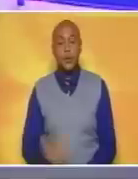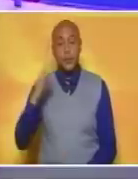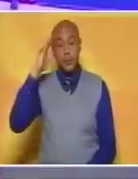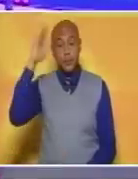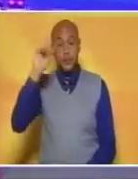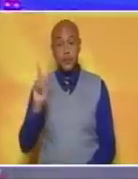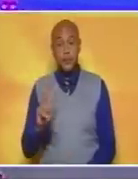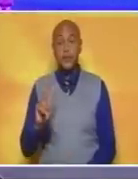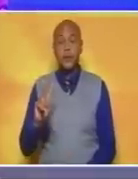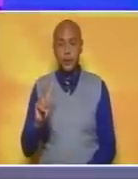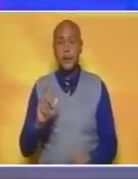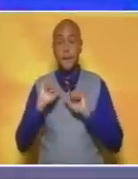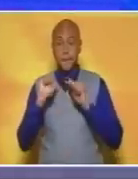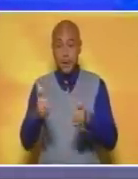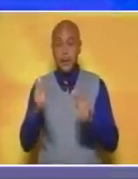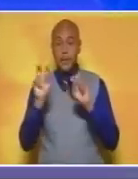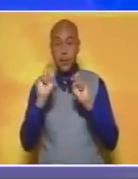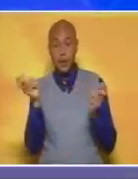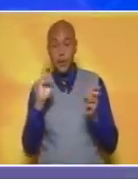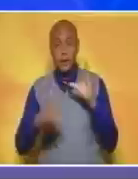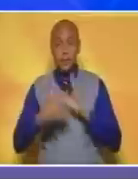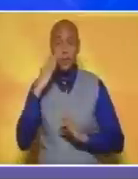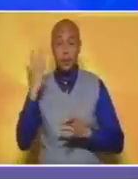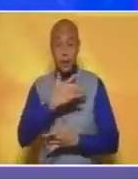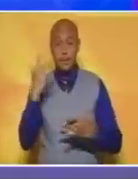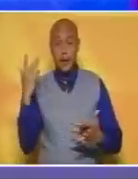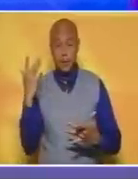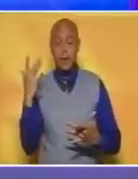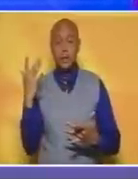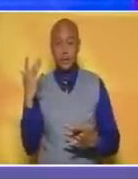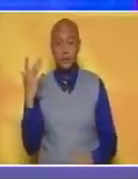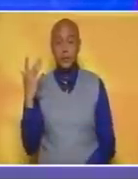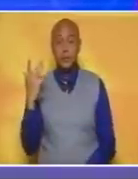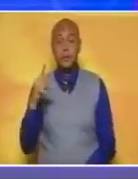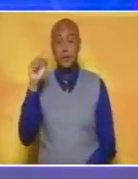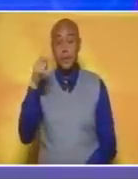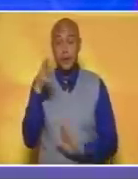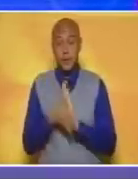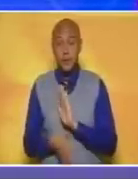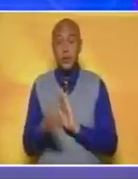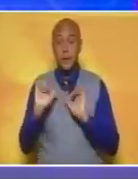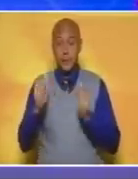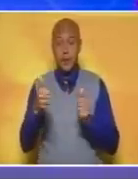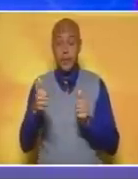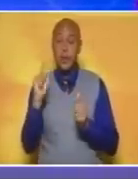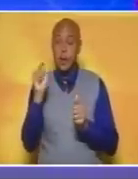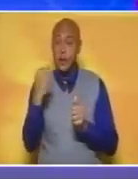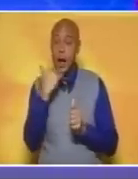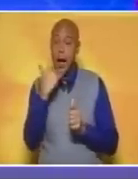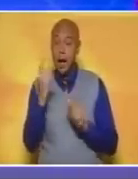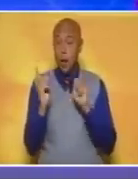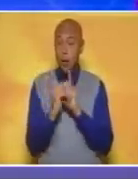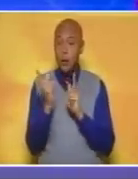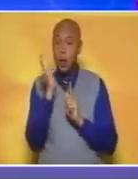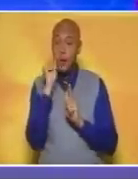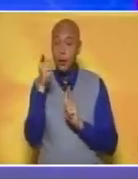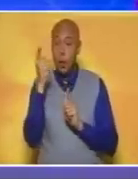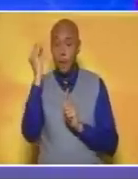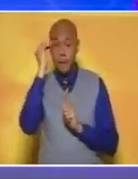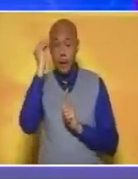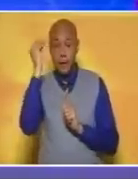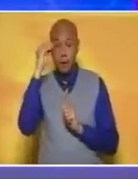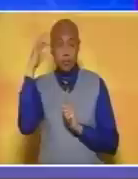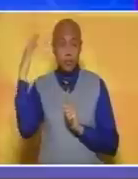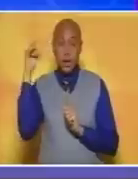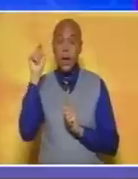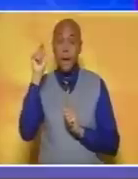Hola Venezuela, de inmediato comenzamos con esta subsección Estrenos y Estrellas y lo hacemos hablando de algo que nadie podría imaginar, y